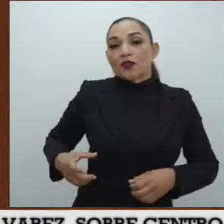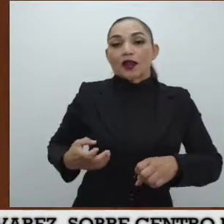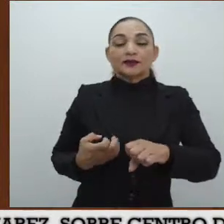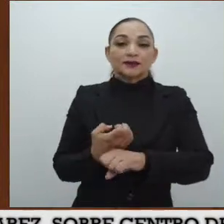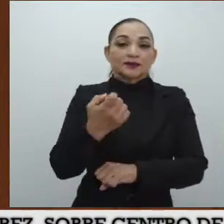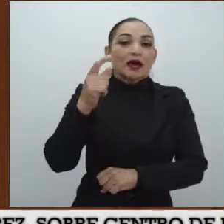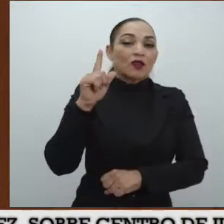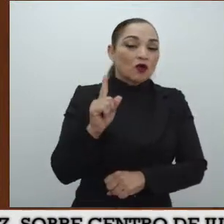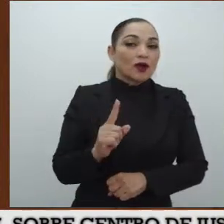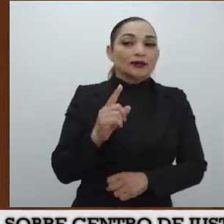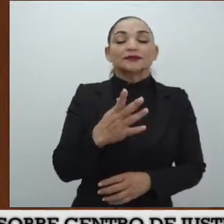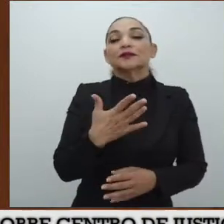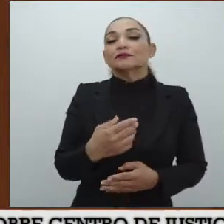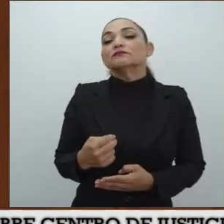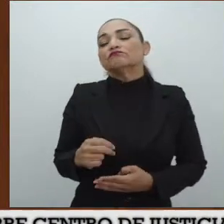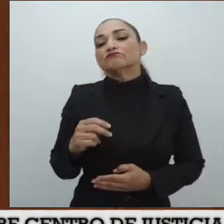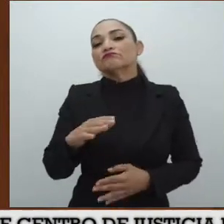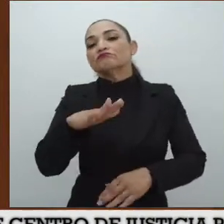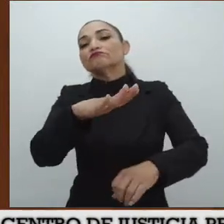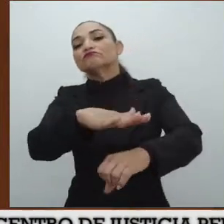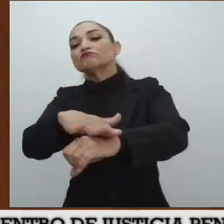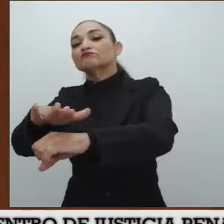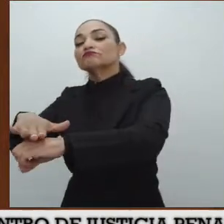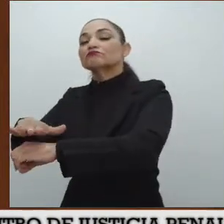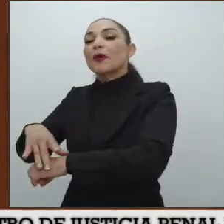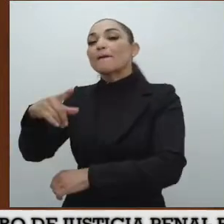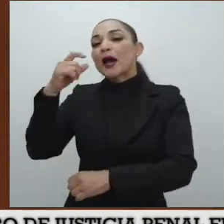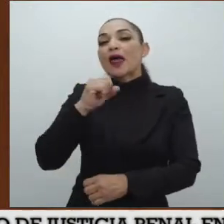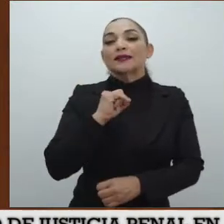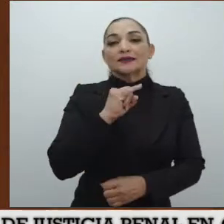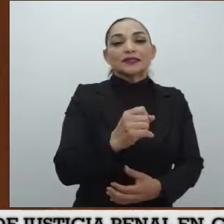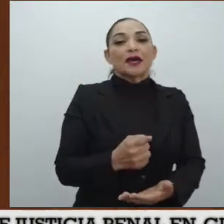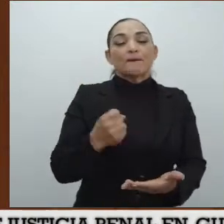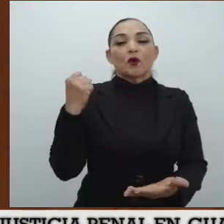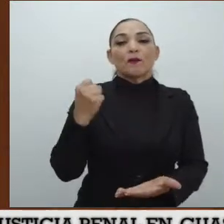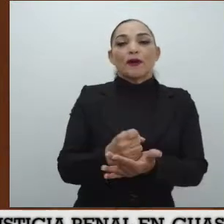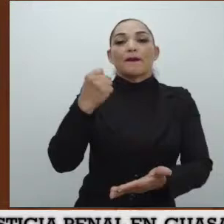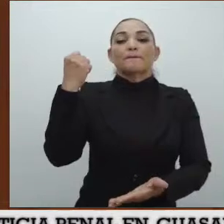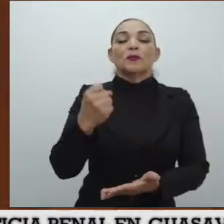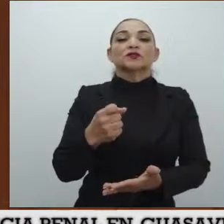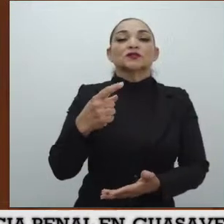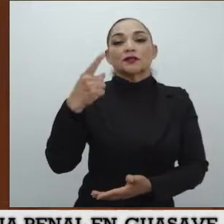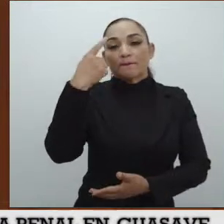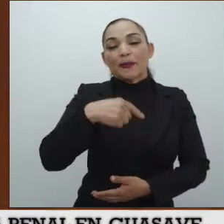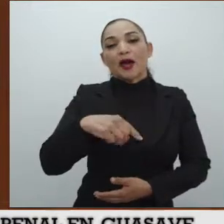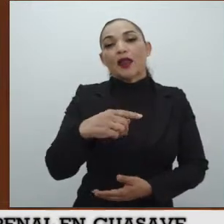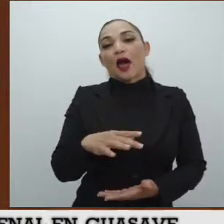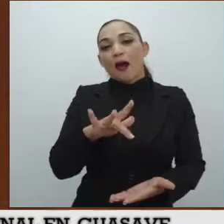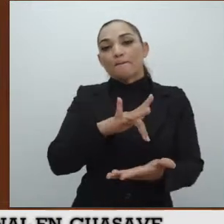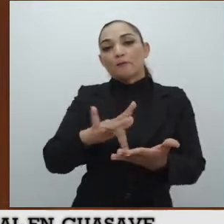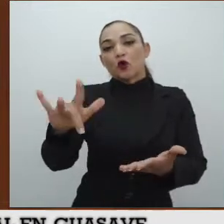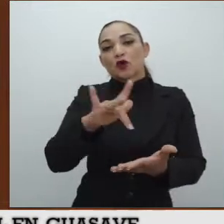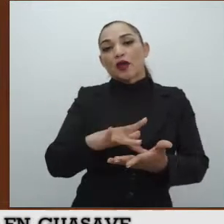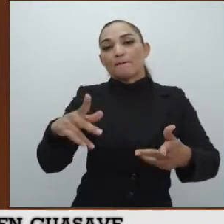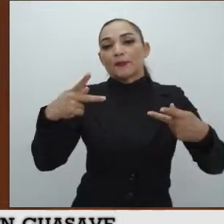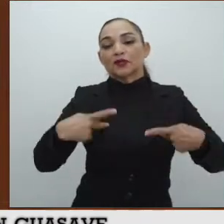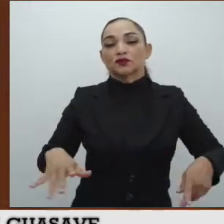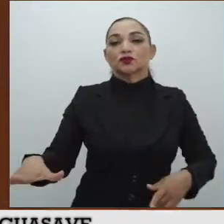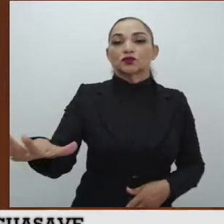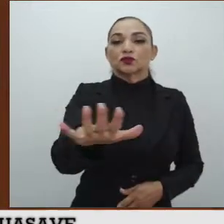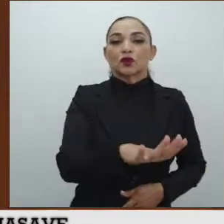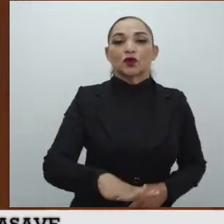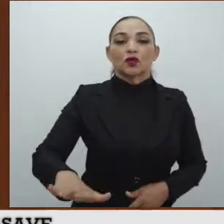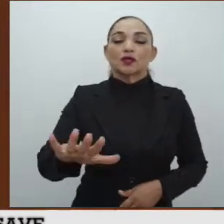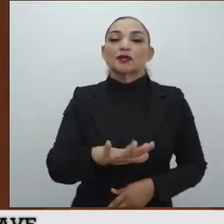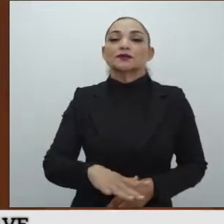que aprobemos esta iniciativa para el beneficio de los guasavenses y que hoy en la comisión de reunión,